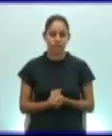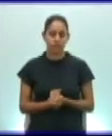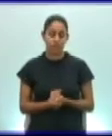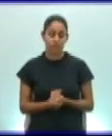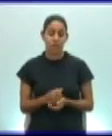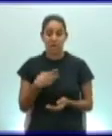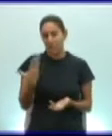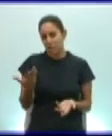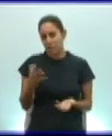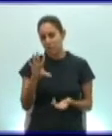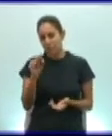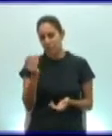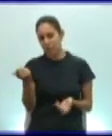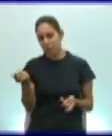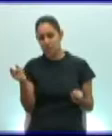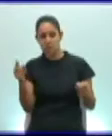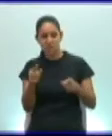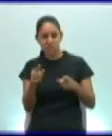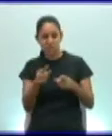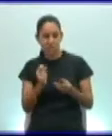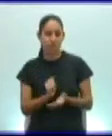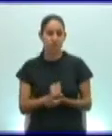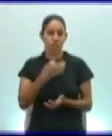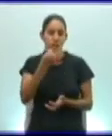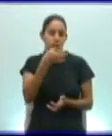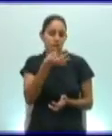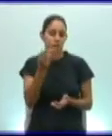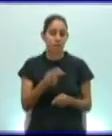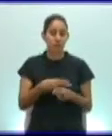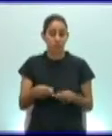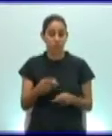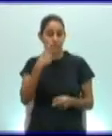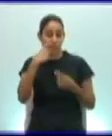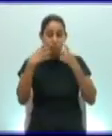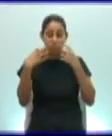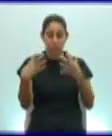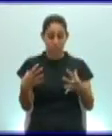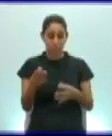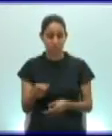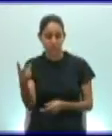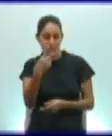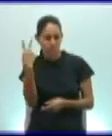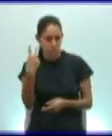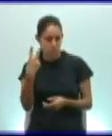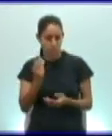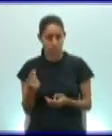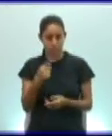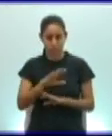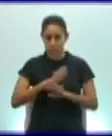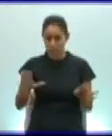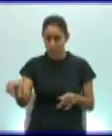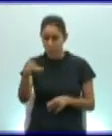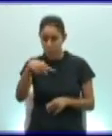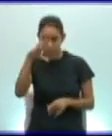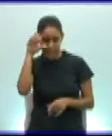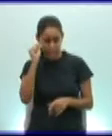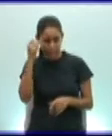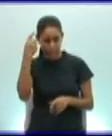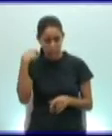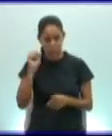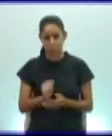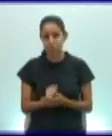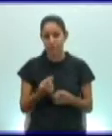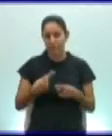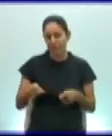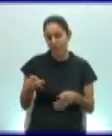estamos hablando de una sistematización de hechos que son importantes. Ahí tenemos dos primeros, que ya los conocemos, pero en esta etapa se